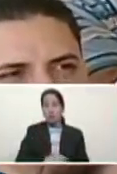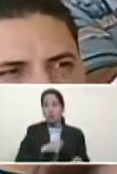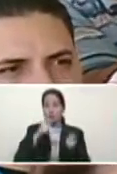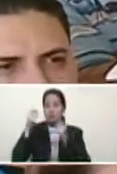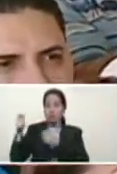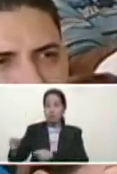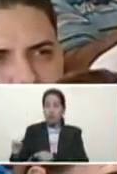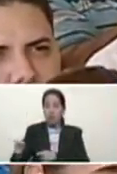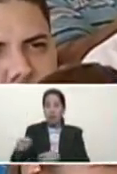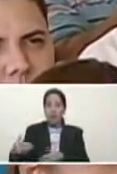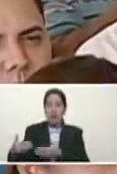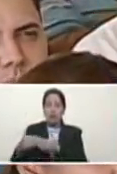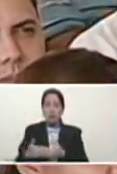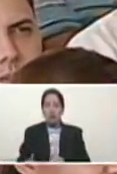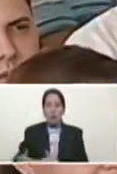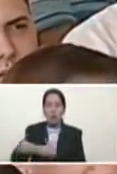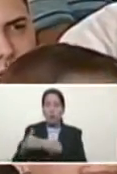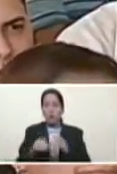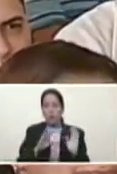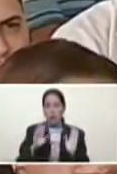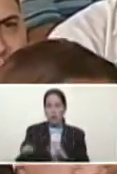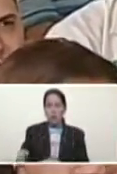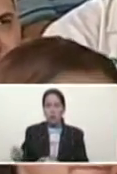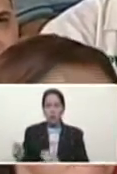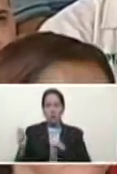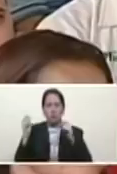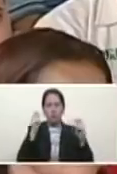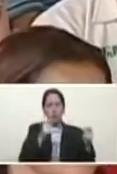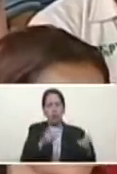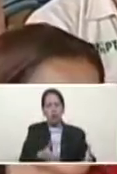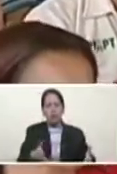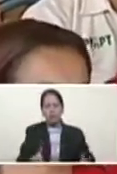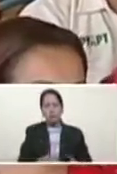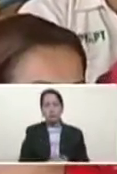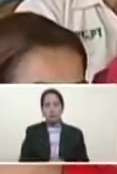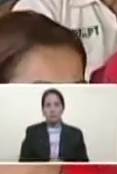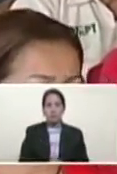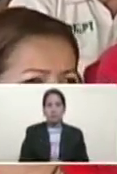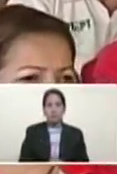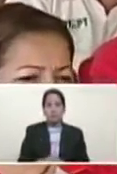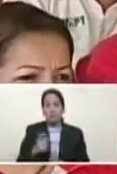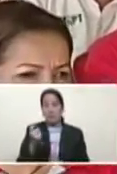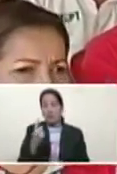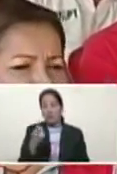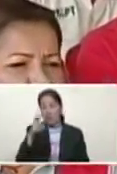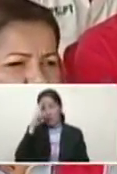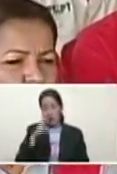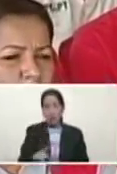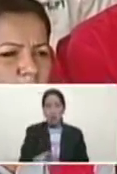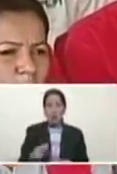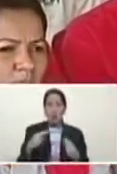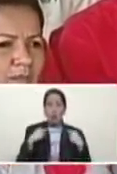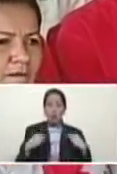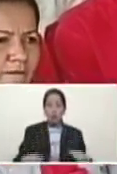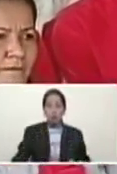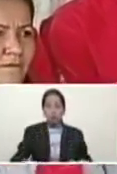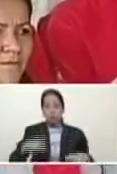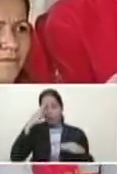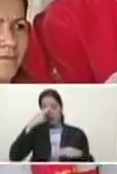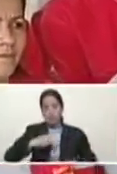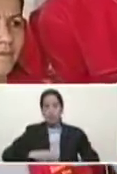premiar. Una falta de respeto al honor, a la moral, a la dignidad de la Fuerza Armada Nacional Bolivariana.